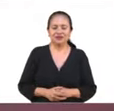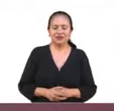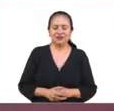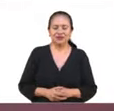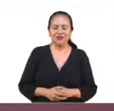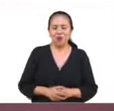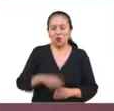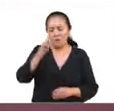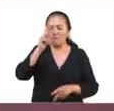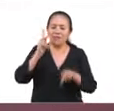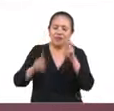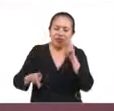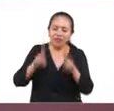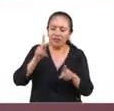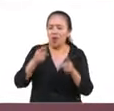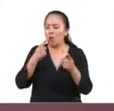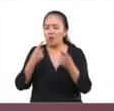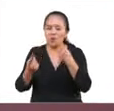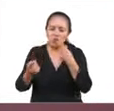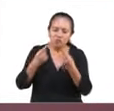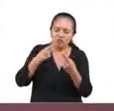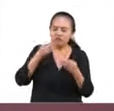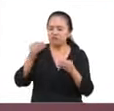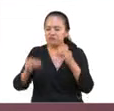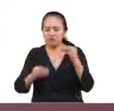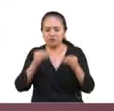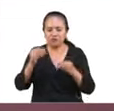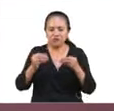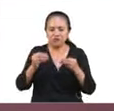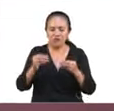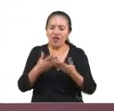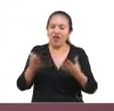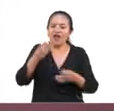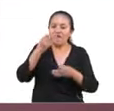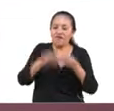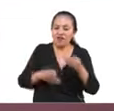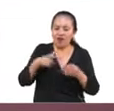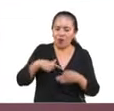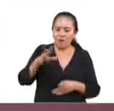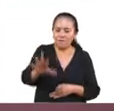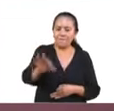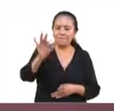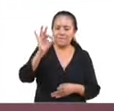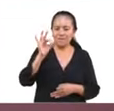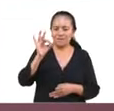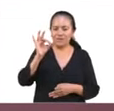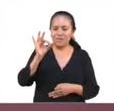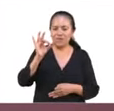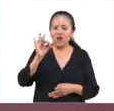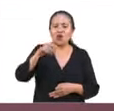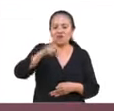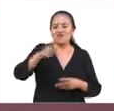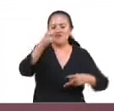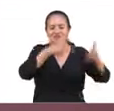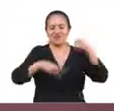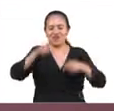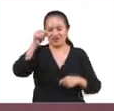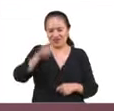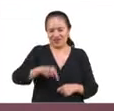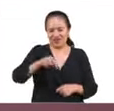consultaron, dialogaron, discutieron y al final fueron elegidas y enviadas.